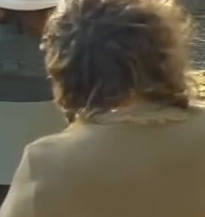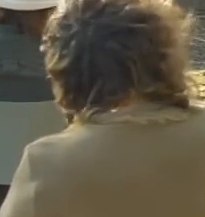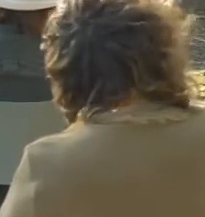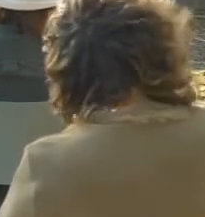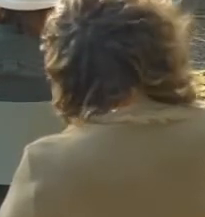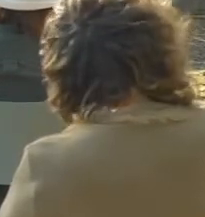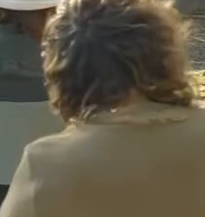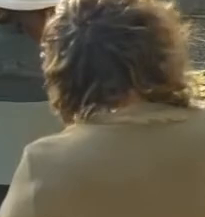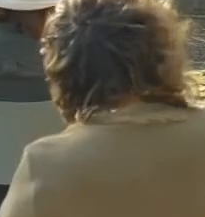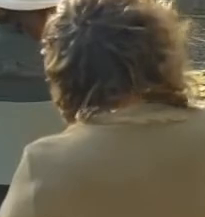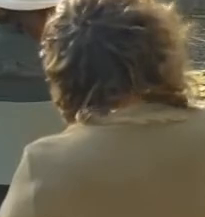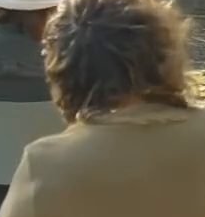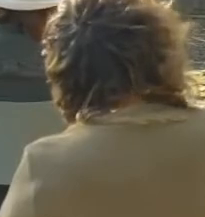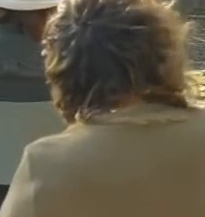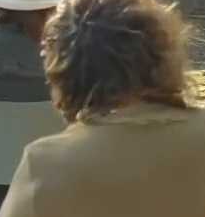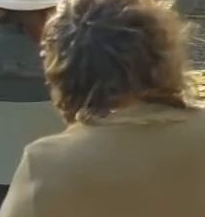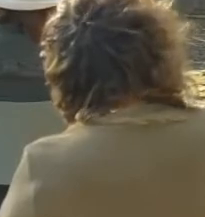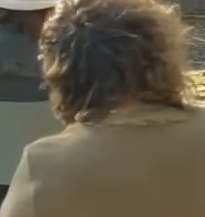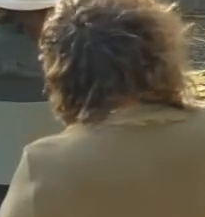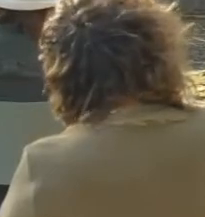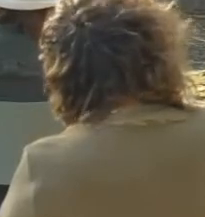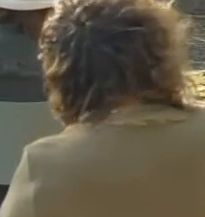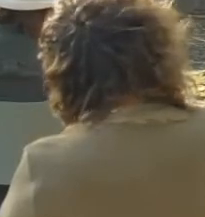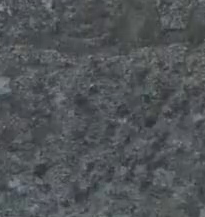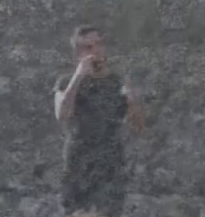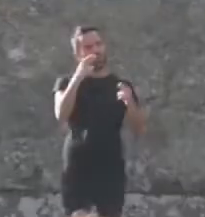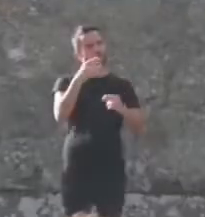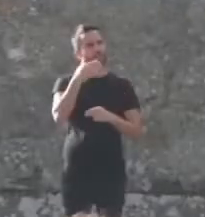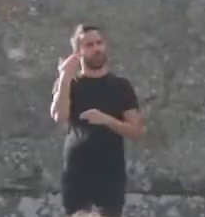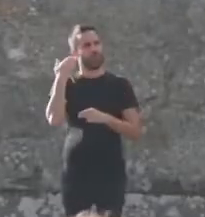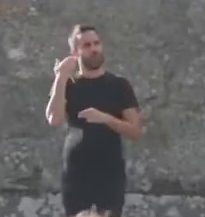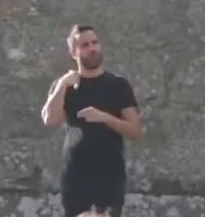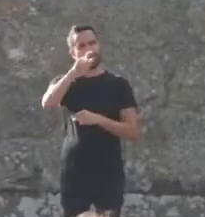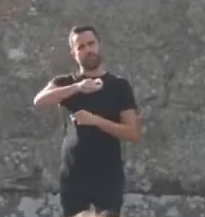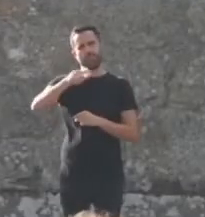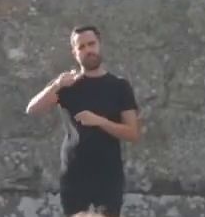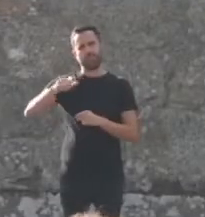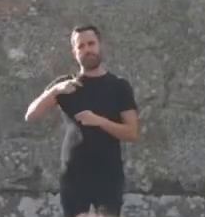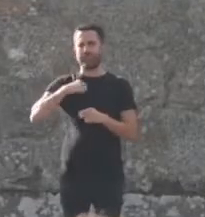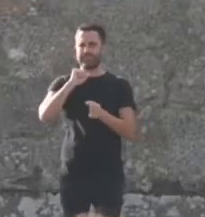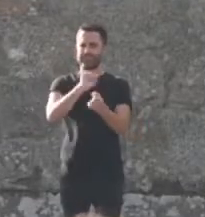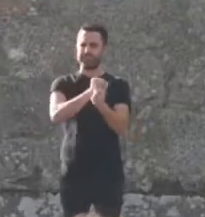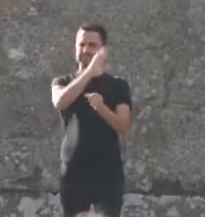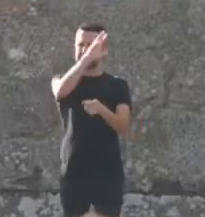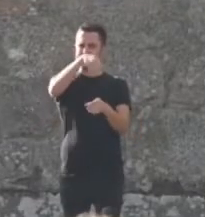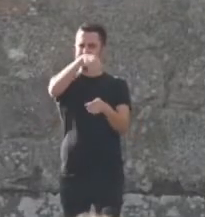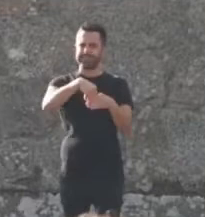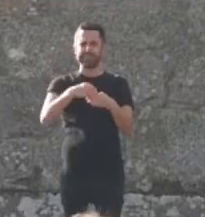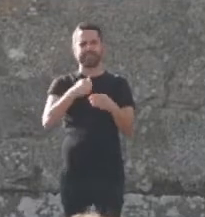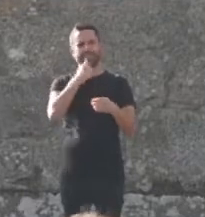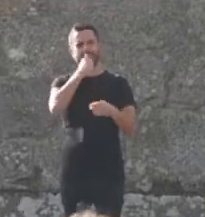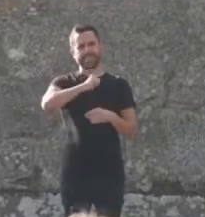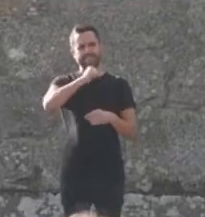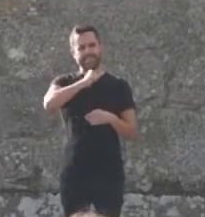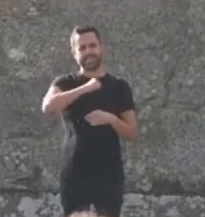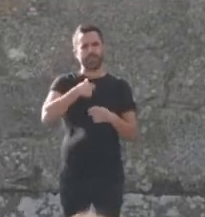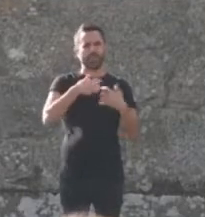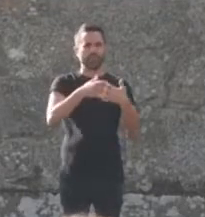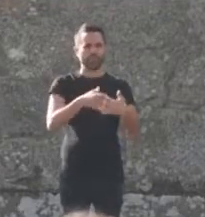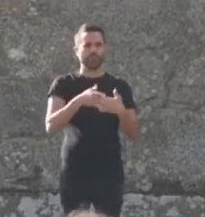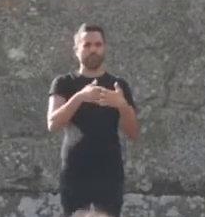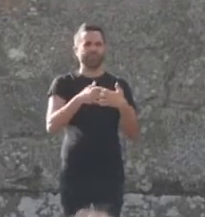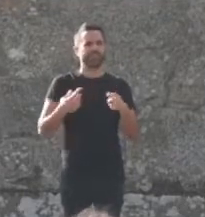de respecto e de honra das persoas que estiveron aquí presas, que resistiron e que loitaron contra o